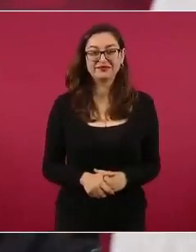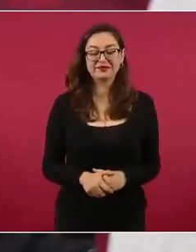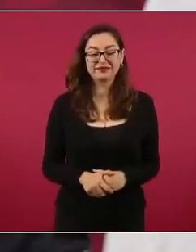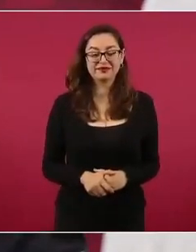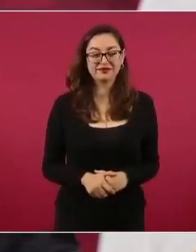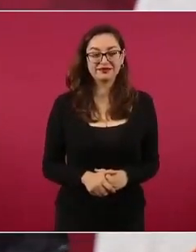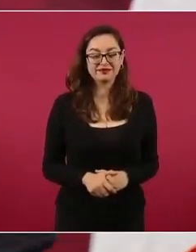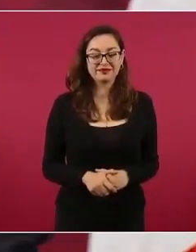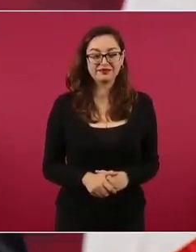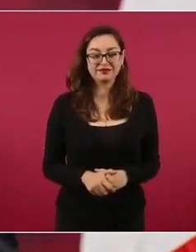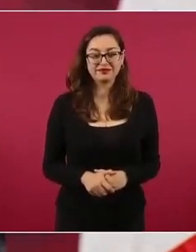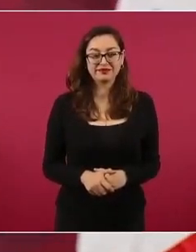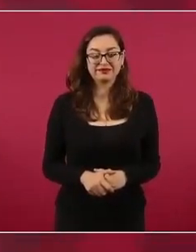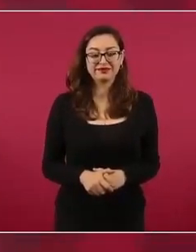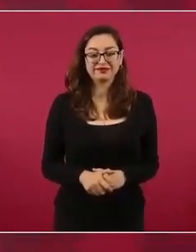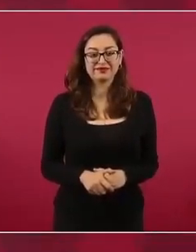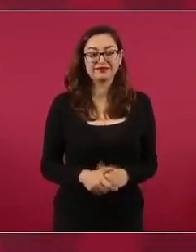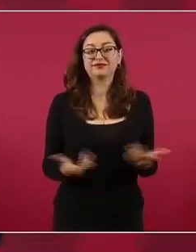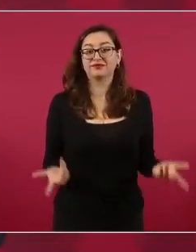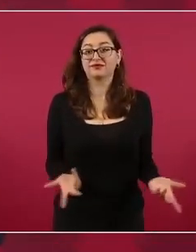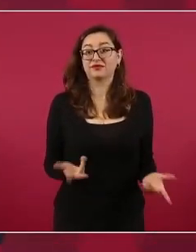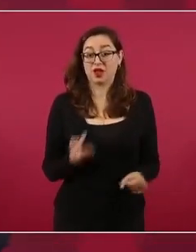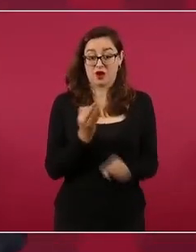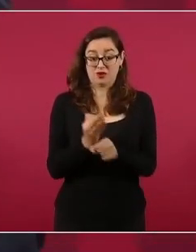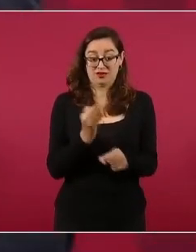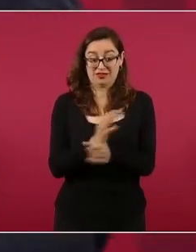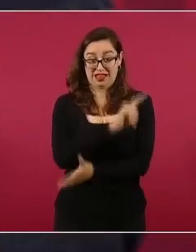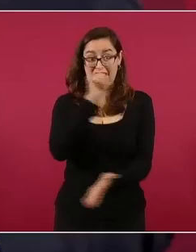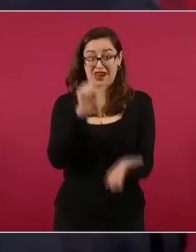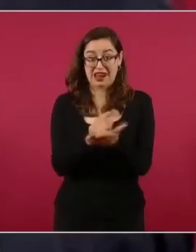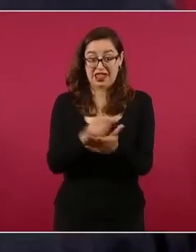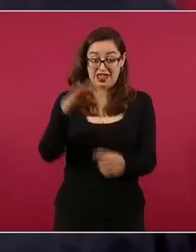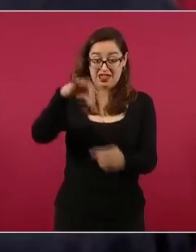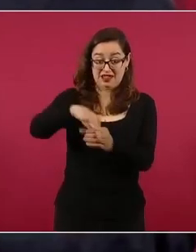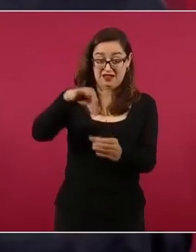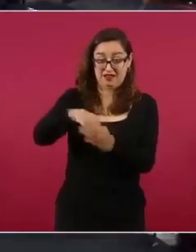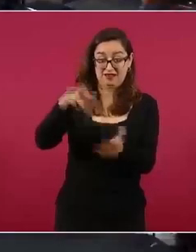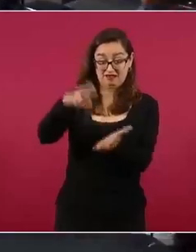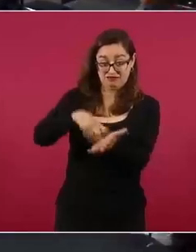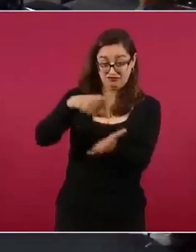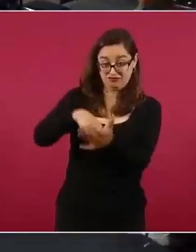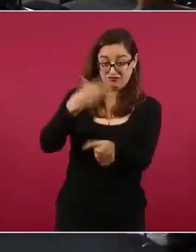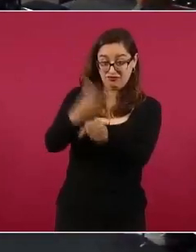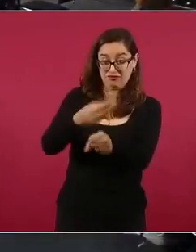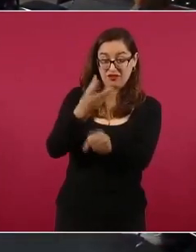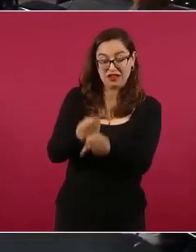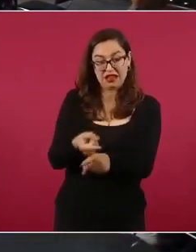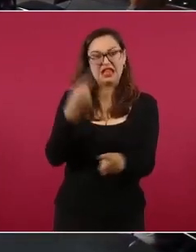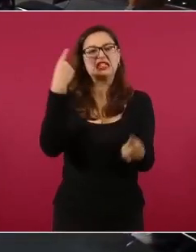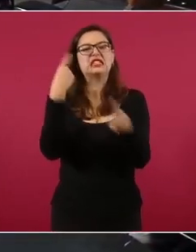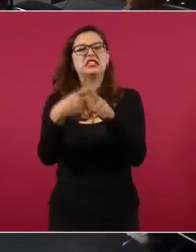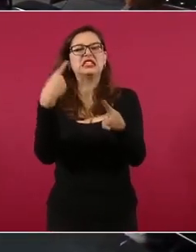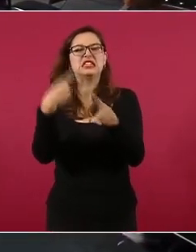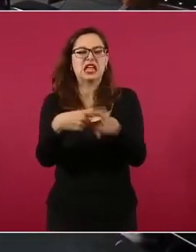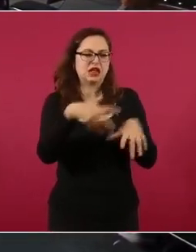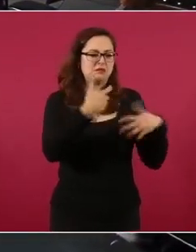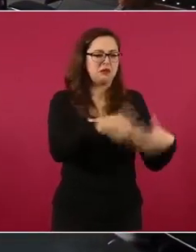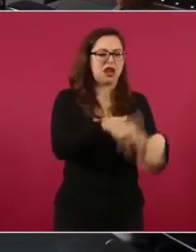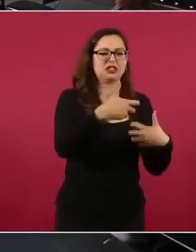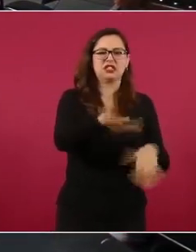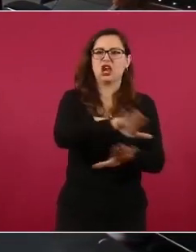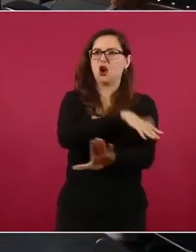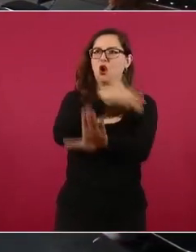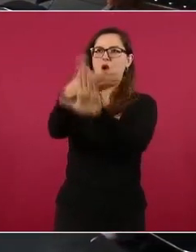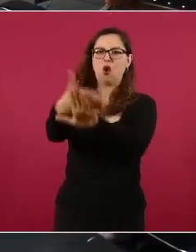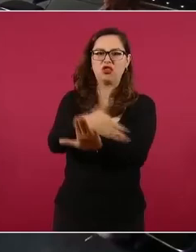contra de la reforma que estamos proponiendo es Claudio X González. Su